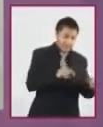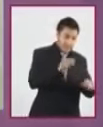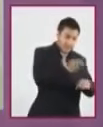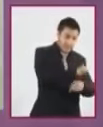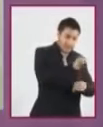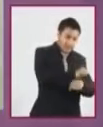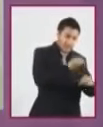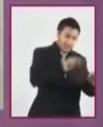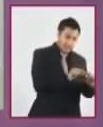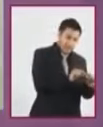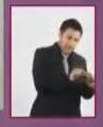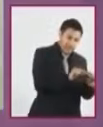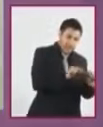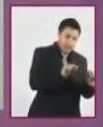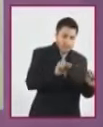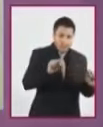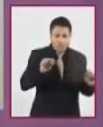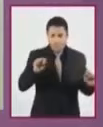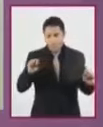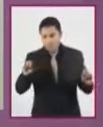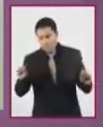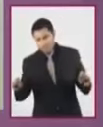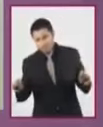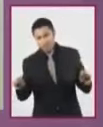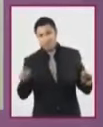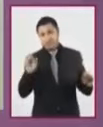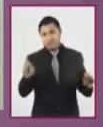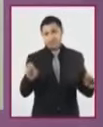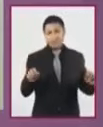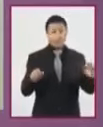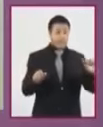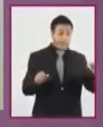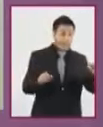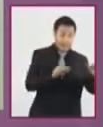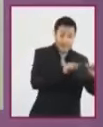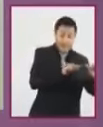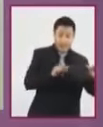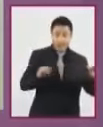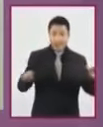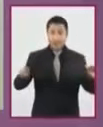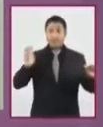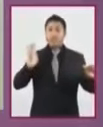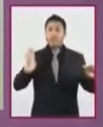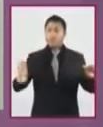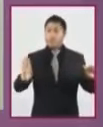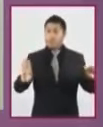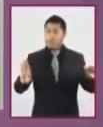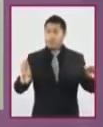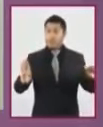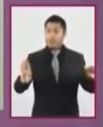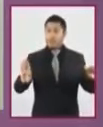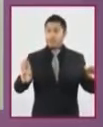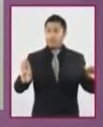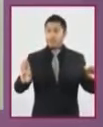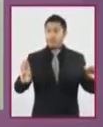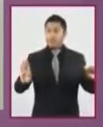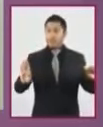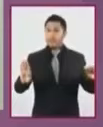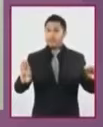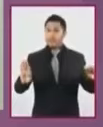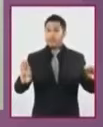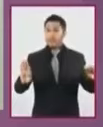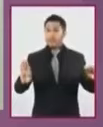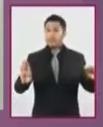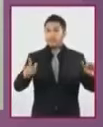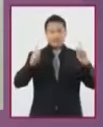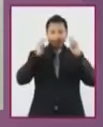desde el punto de referencia, en este caso el poblado A, hasta la posición final del recorrido, o sea, el poblado B,